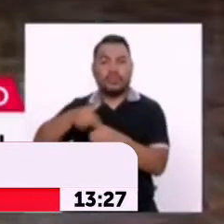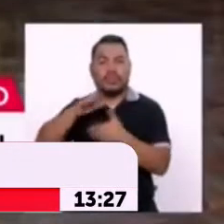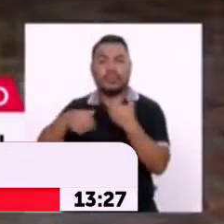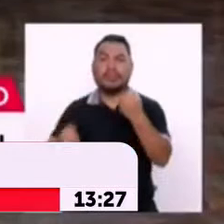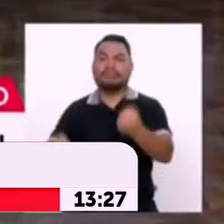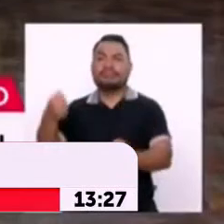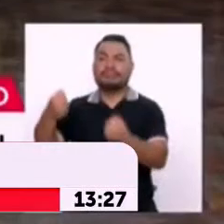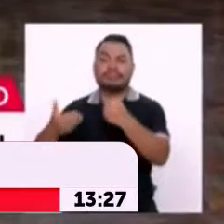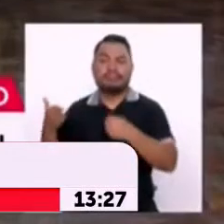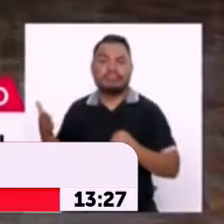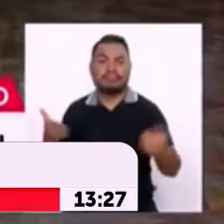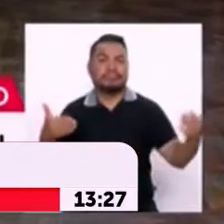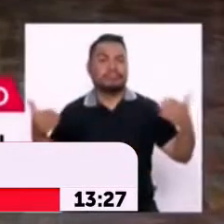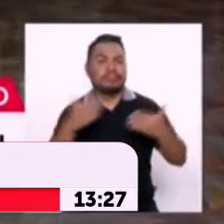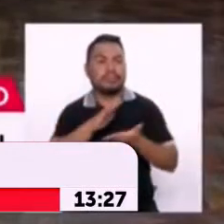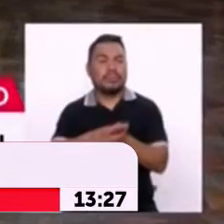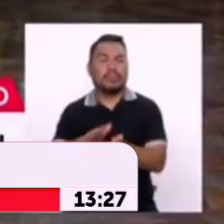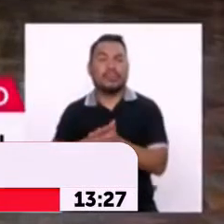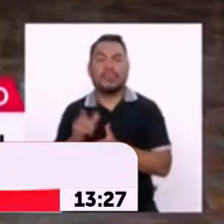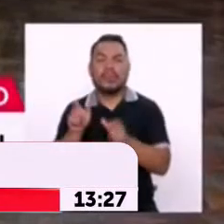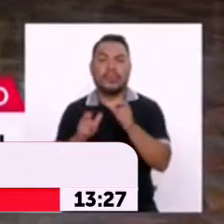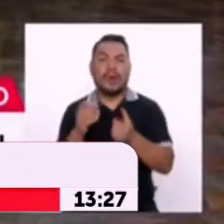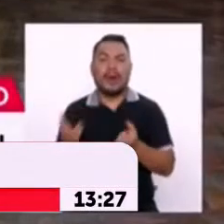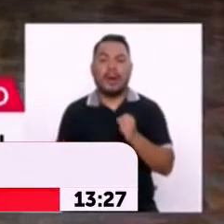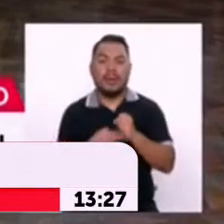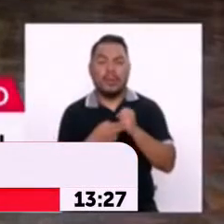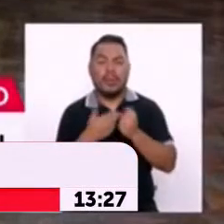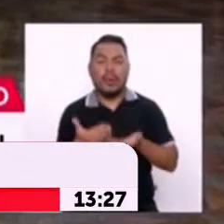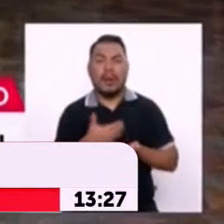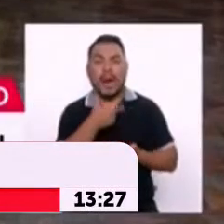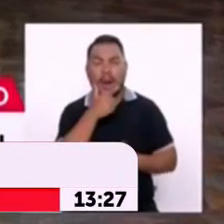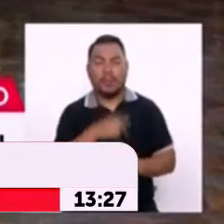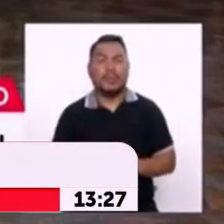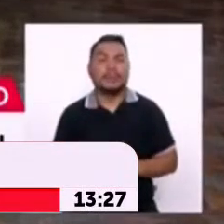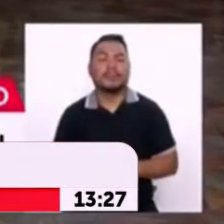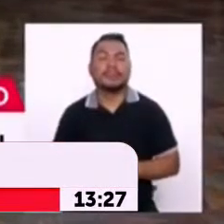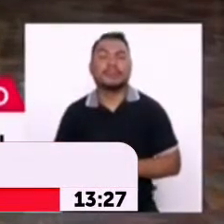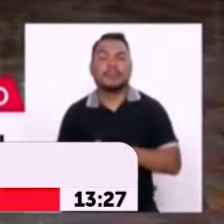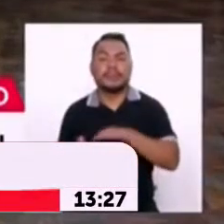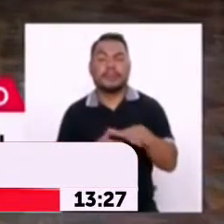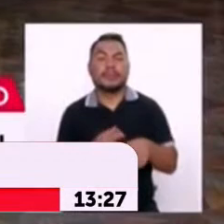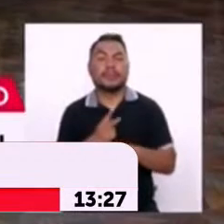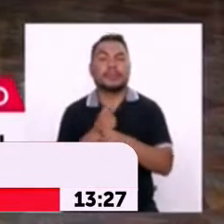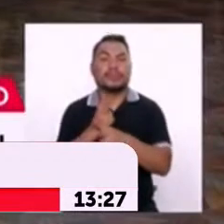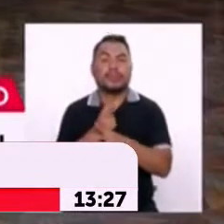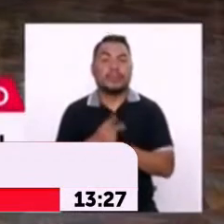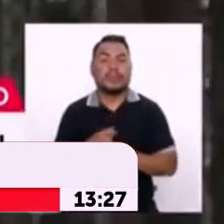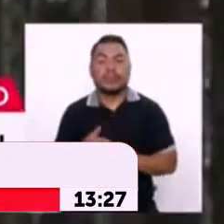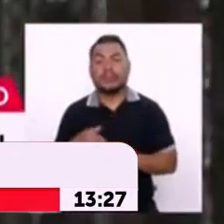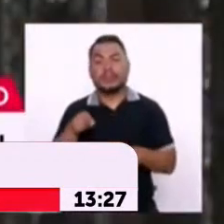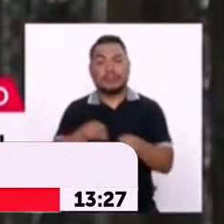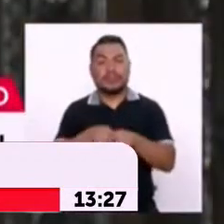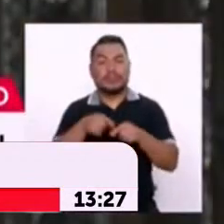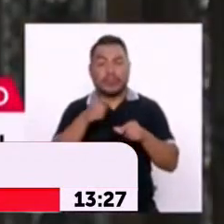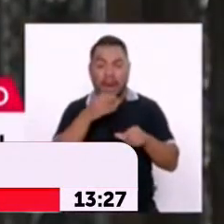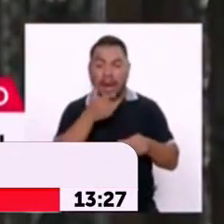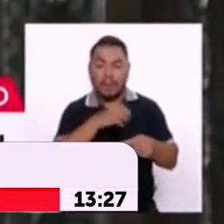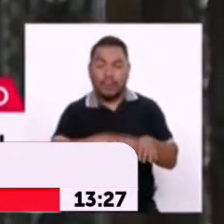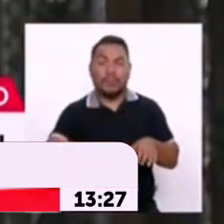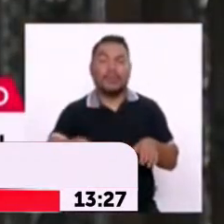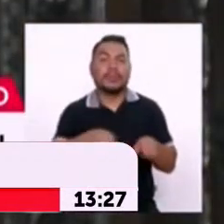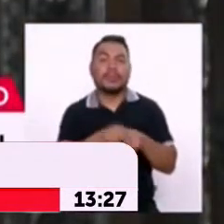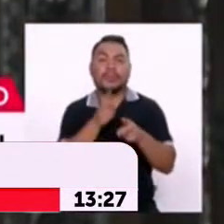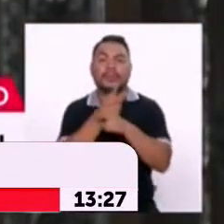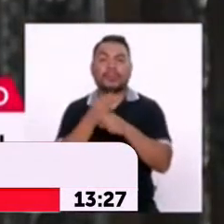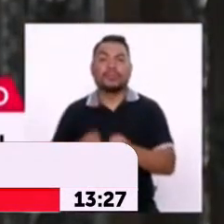para maquinarias a las juntas de usuarios de agua. Finalmente, en seguridad hídrica, con el fin de garantizar la